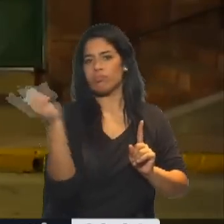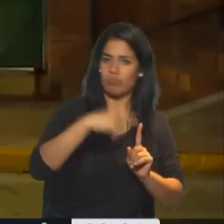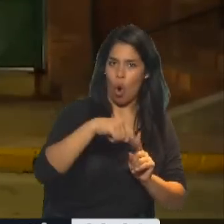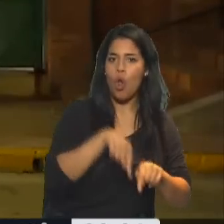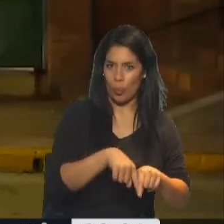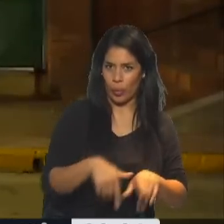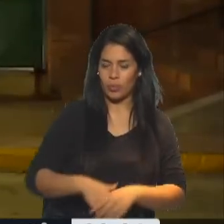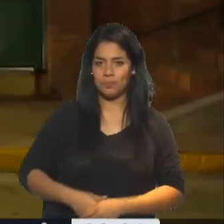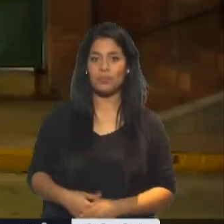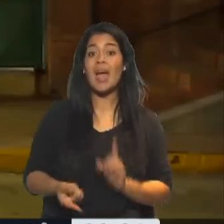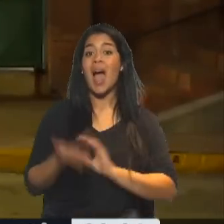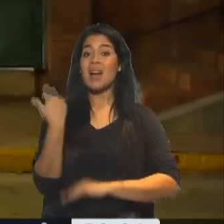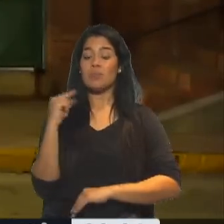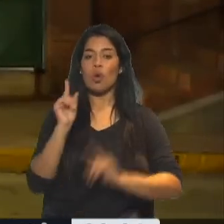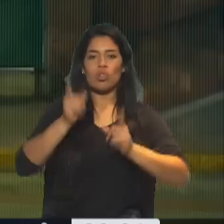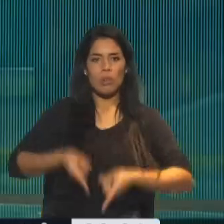jefe de gabinete, Juan Mansur.